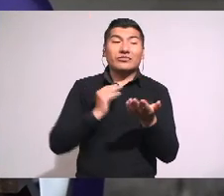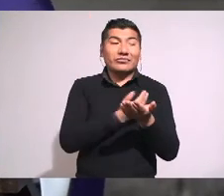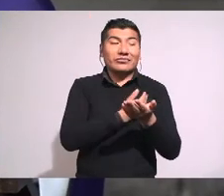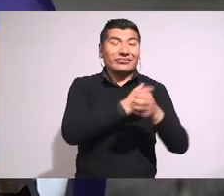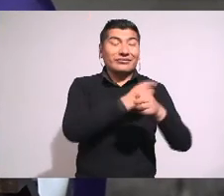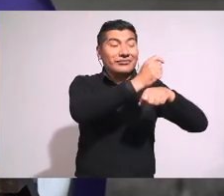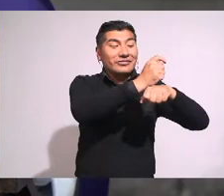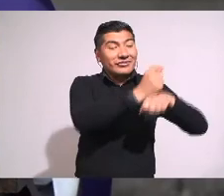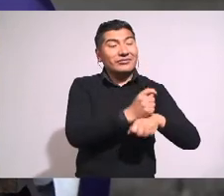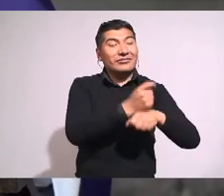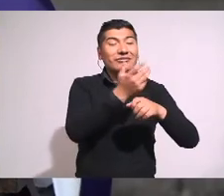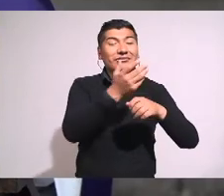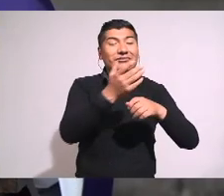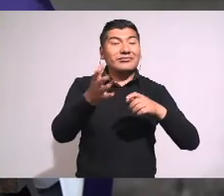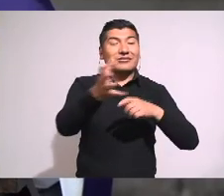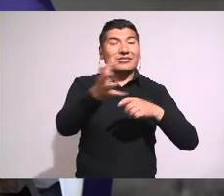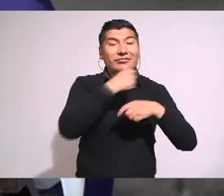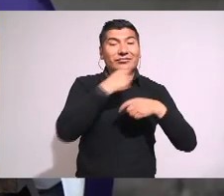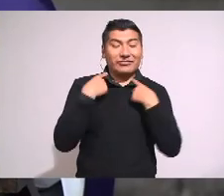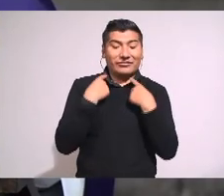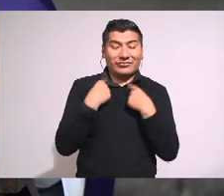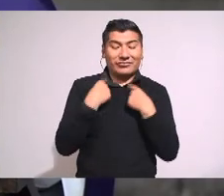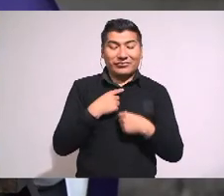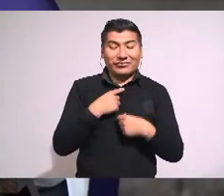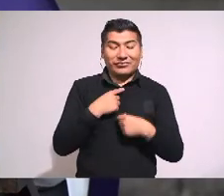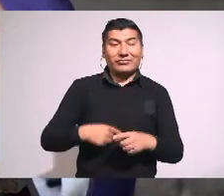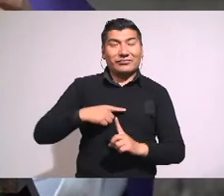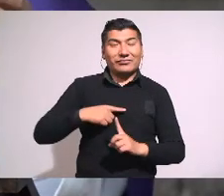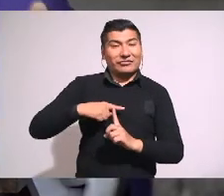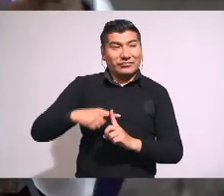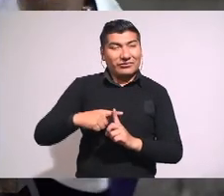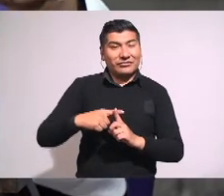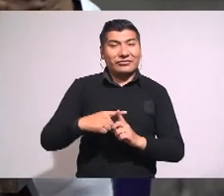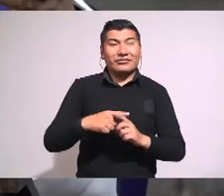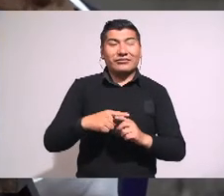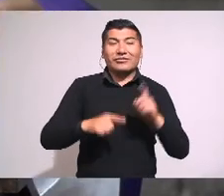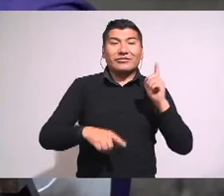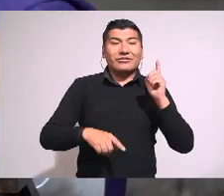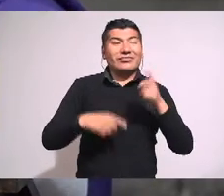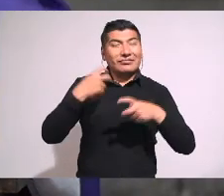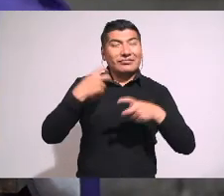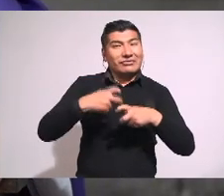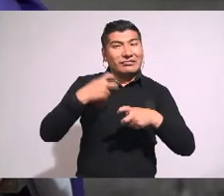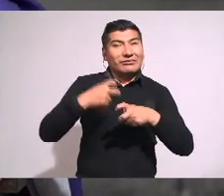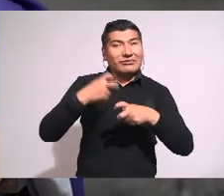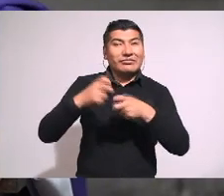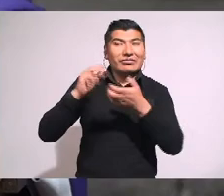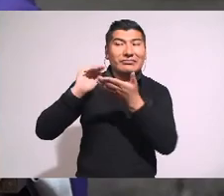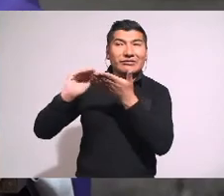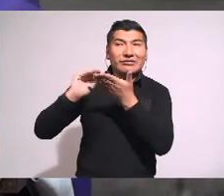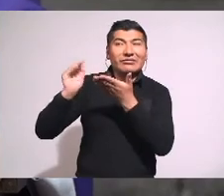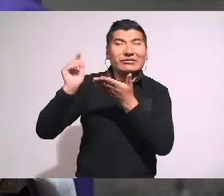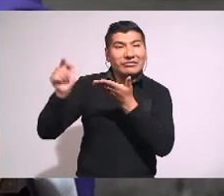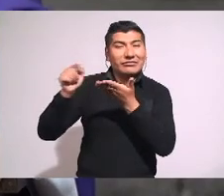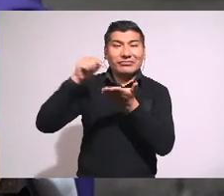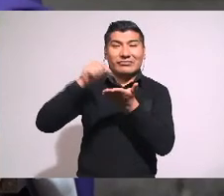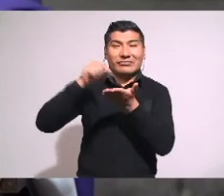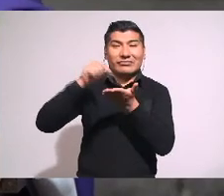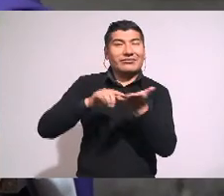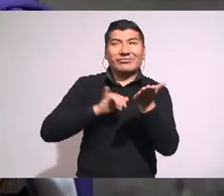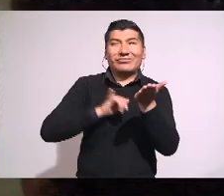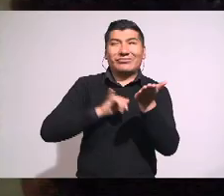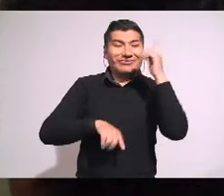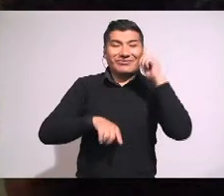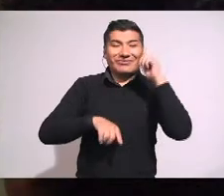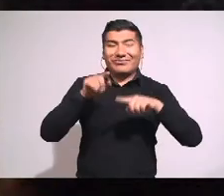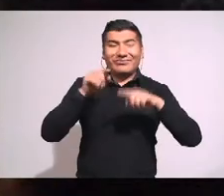templos, agarrando el rosario en nuestras manos y ser incapaces de perdonar? Esa parte no puedo